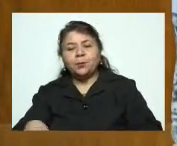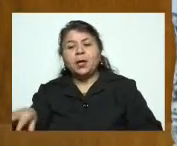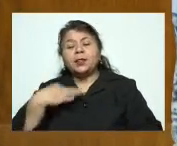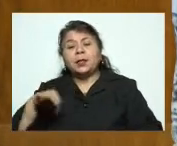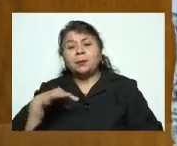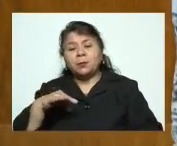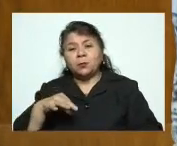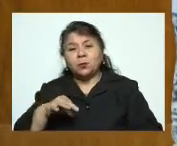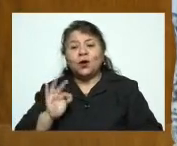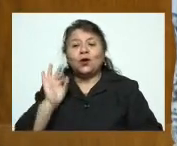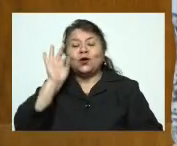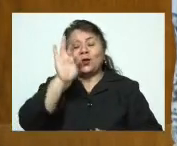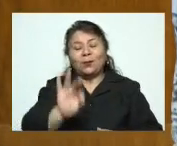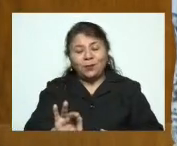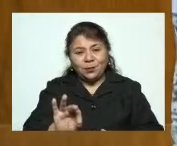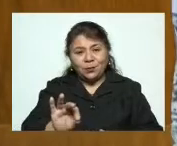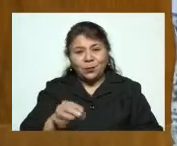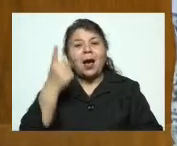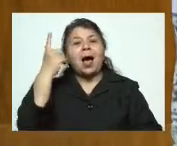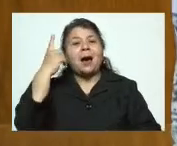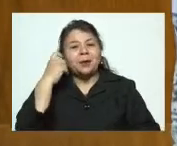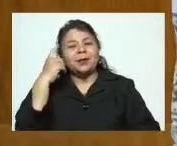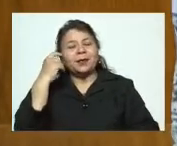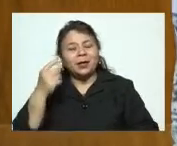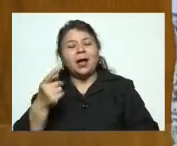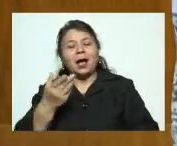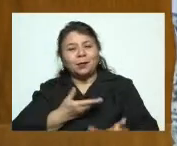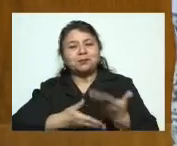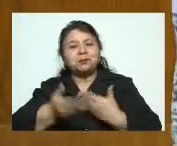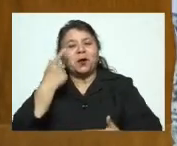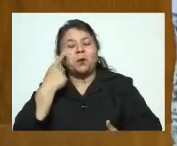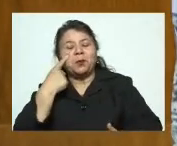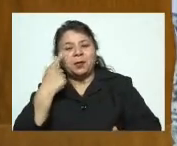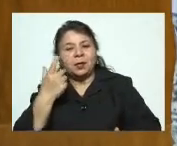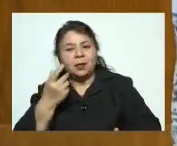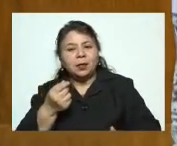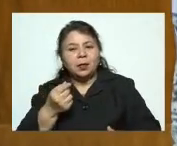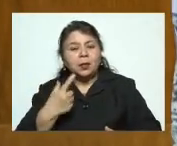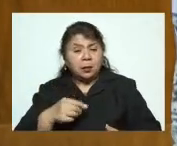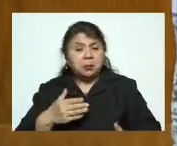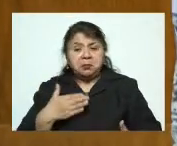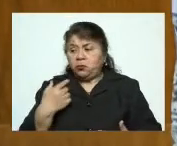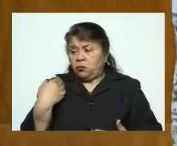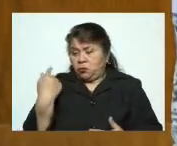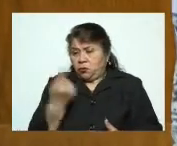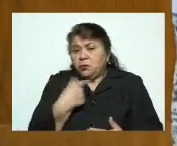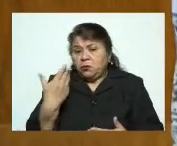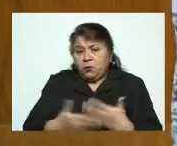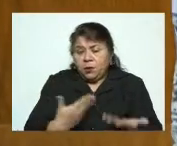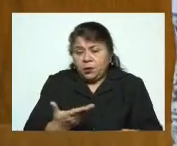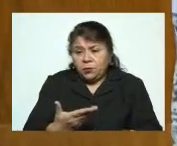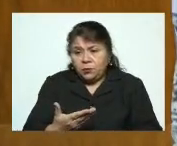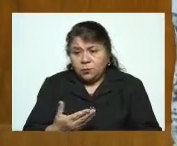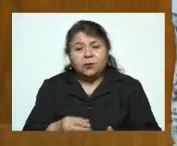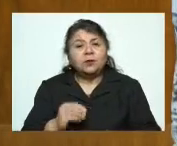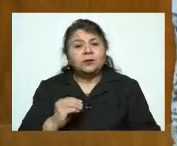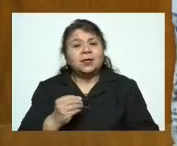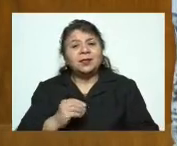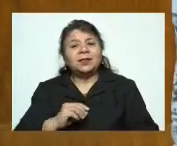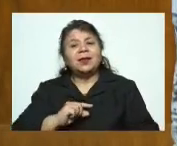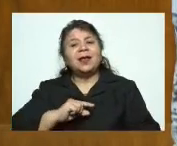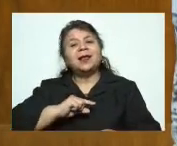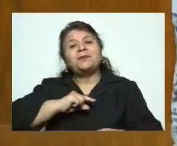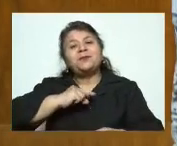virus. Lo hemos venido haciendo. El primer contagio positivo transcurre a los 30 días del inicio de